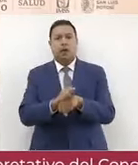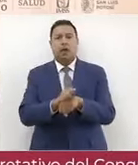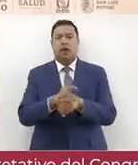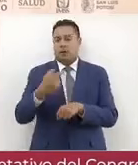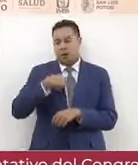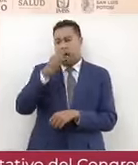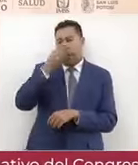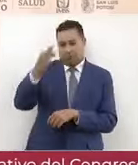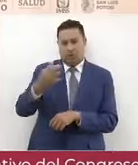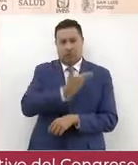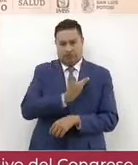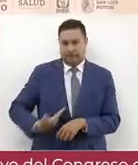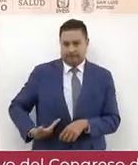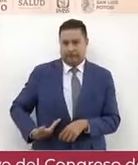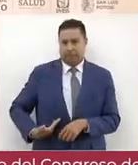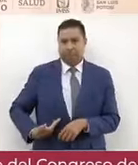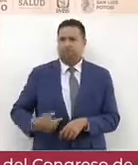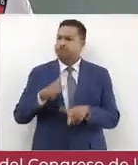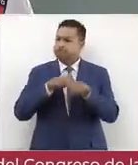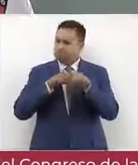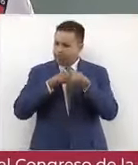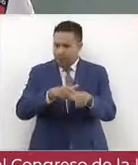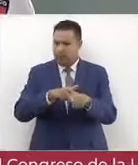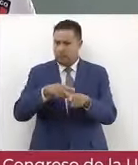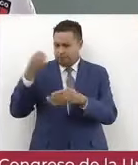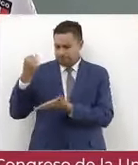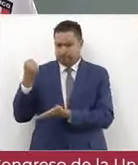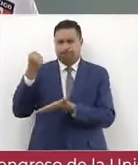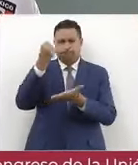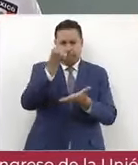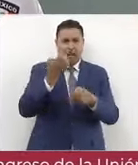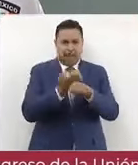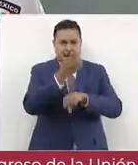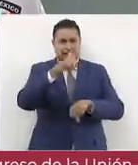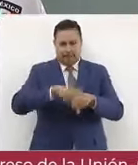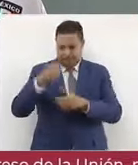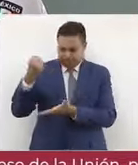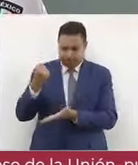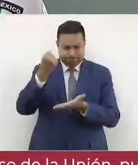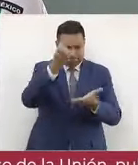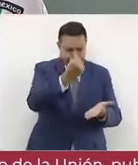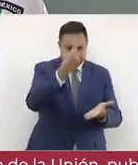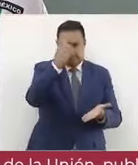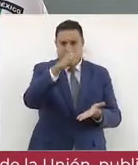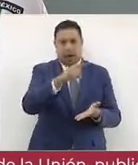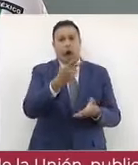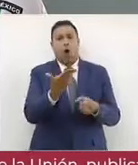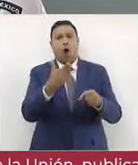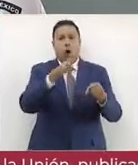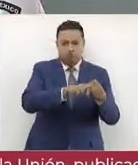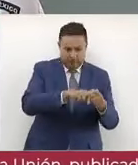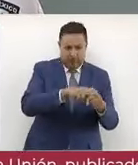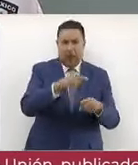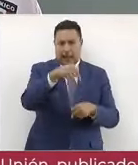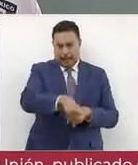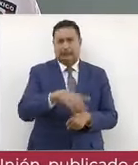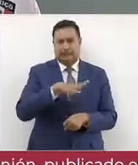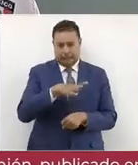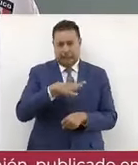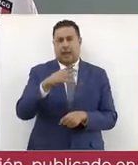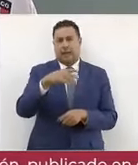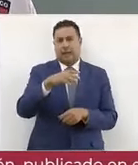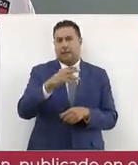comunico, señor presidente, que seguimos invirtiendo recursos estatales para que el equipamiento de otros hospitales que tenemos aquí en el